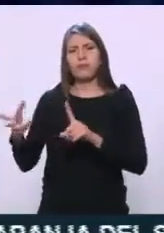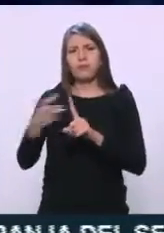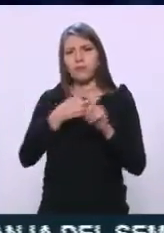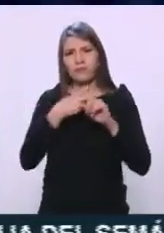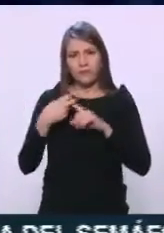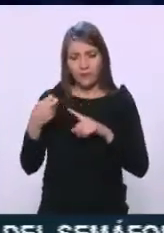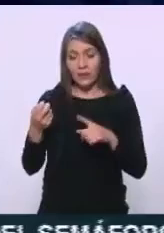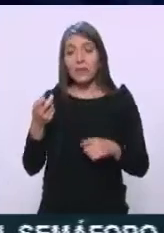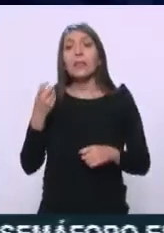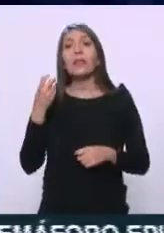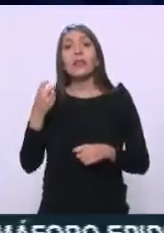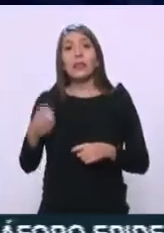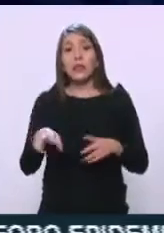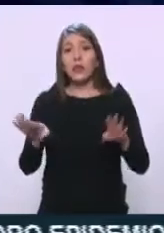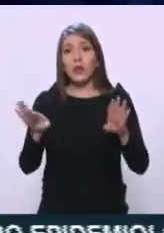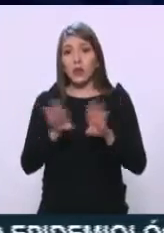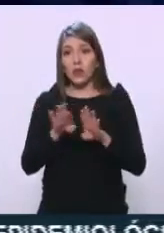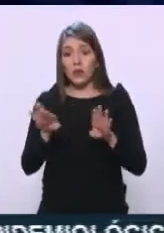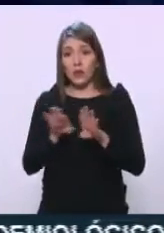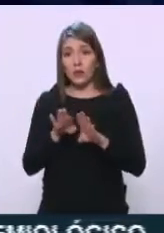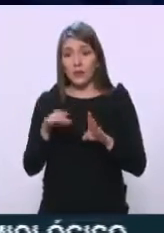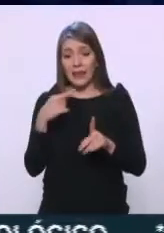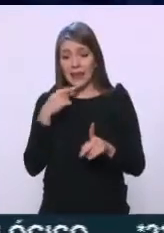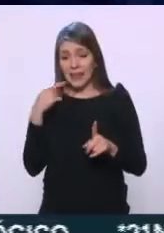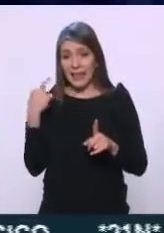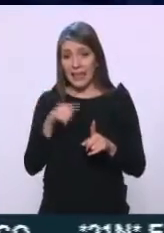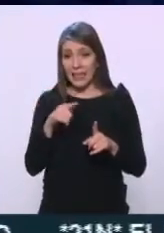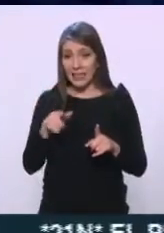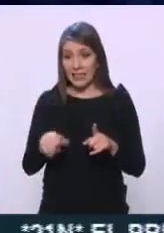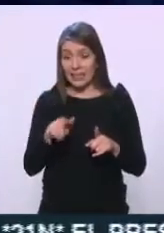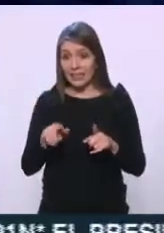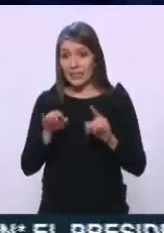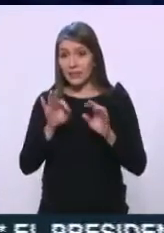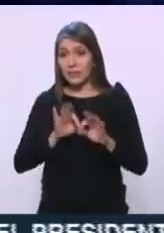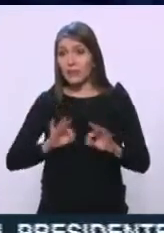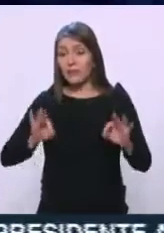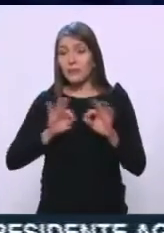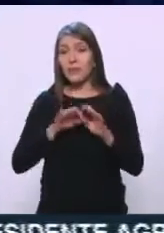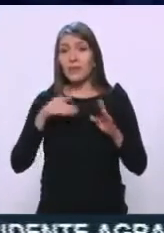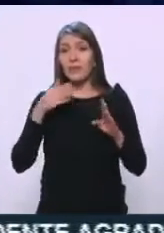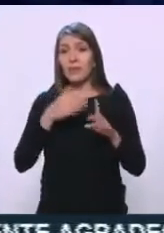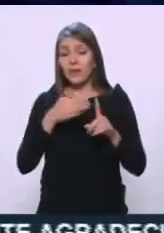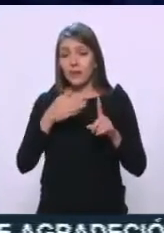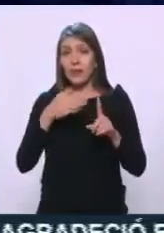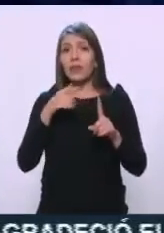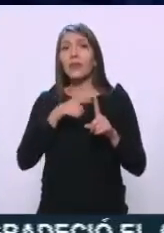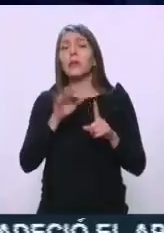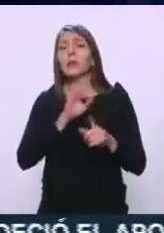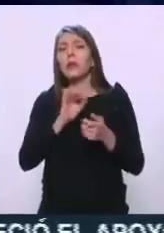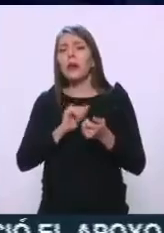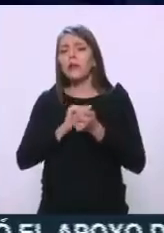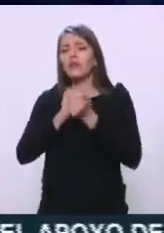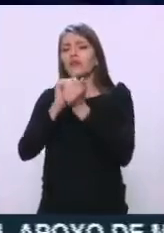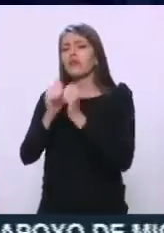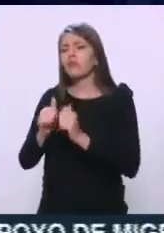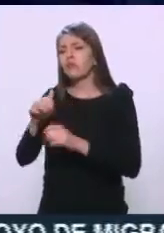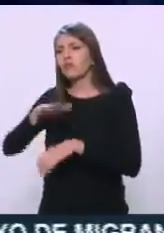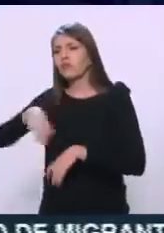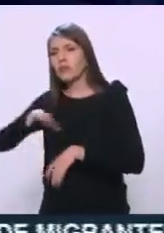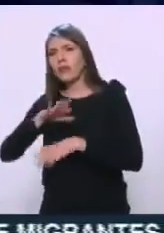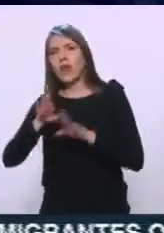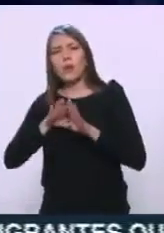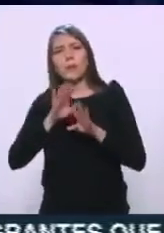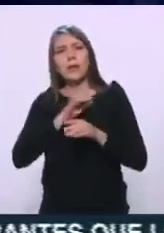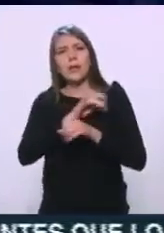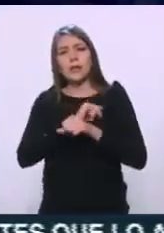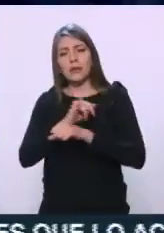como un delito central, como un delito, digámoslo así, que va a generar una investigación, esto tiene que ver